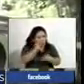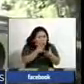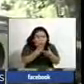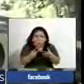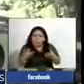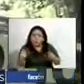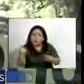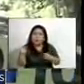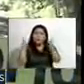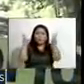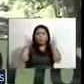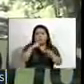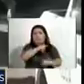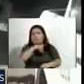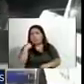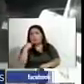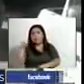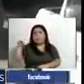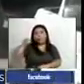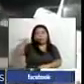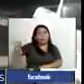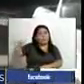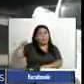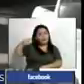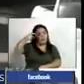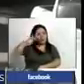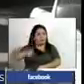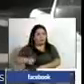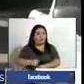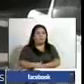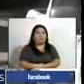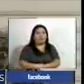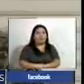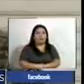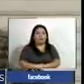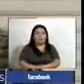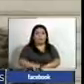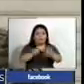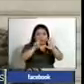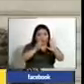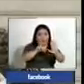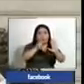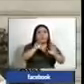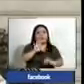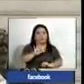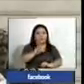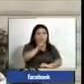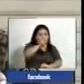homicidios registrados en el mes de marzo. Hubieron 65 homicidios,